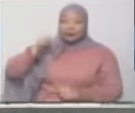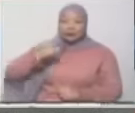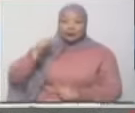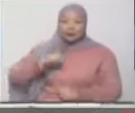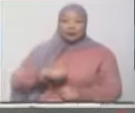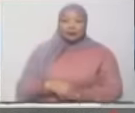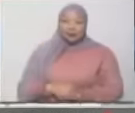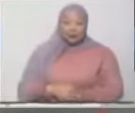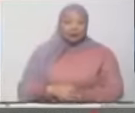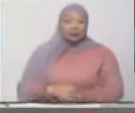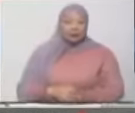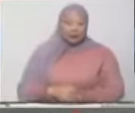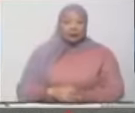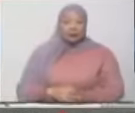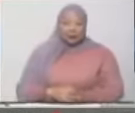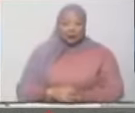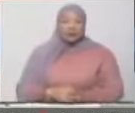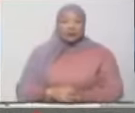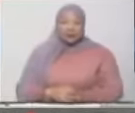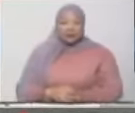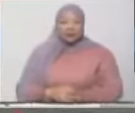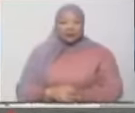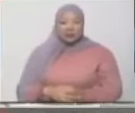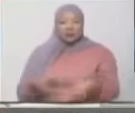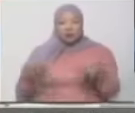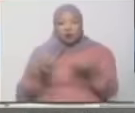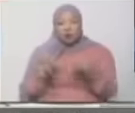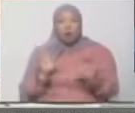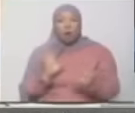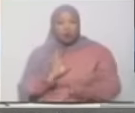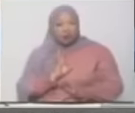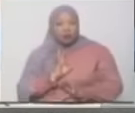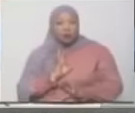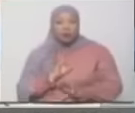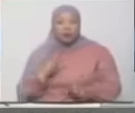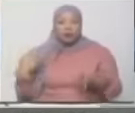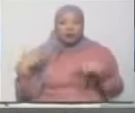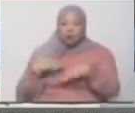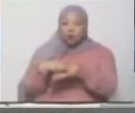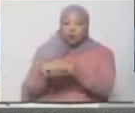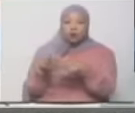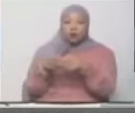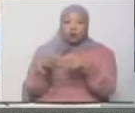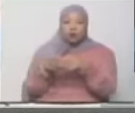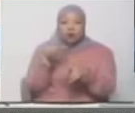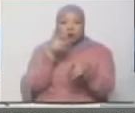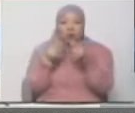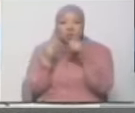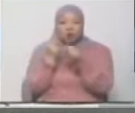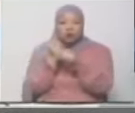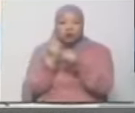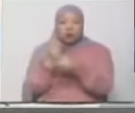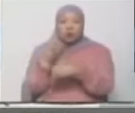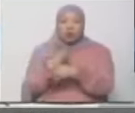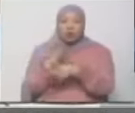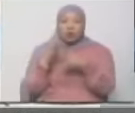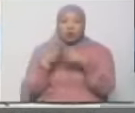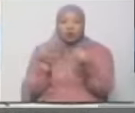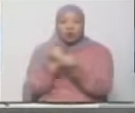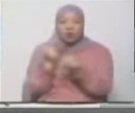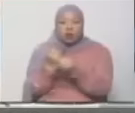Está bien. Con el equipo, pues. Aquí está el equipo, consultadito, conversadito, con todo el